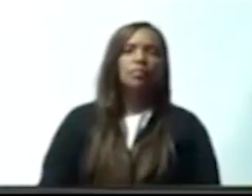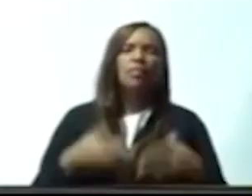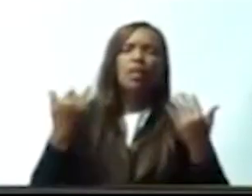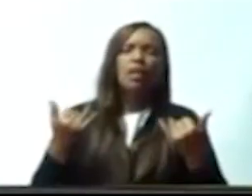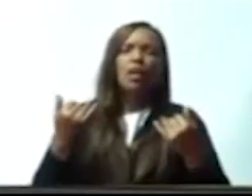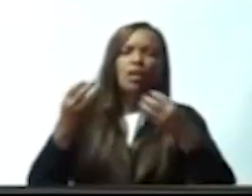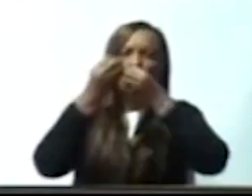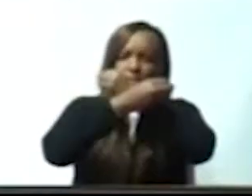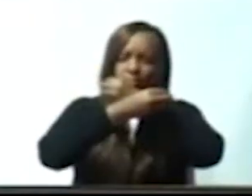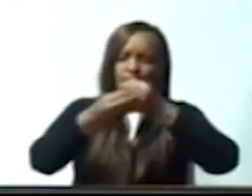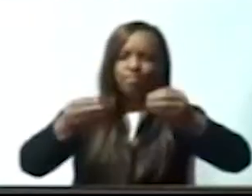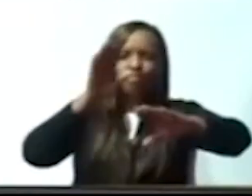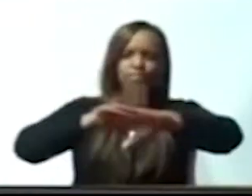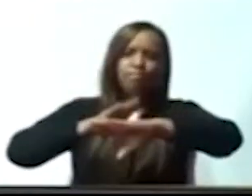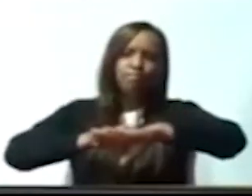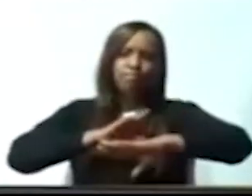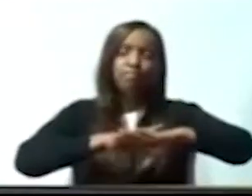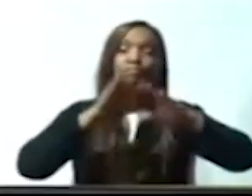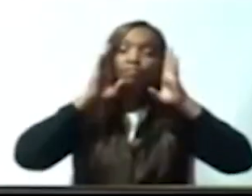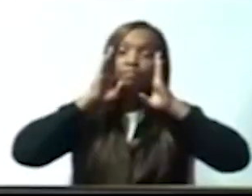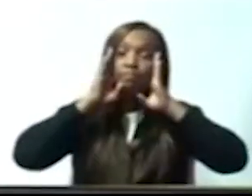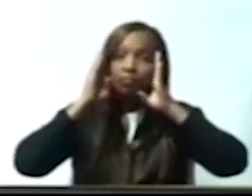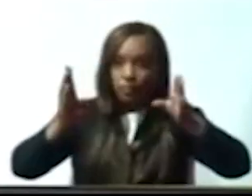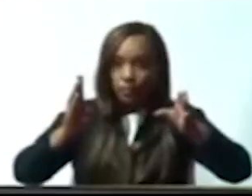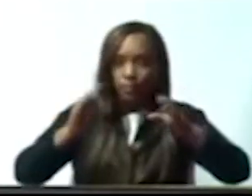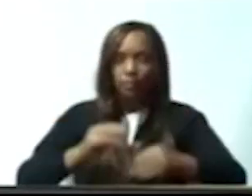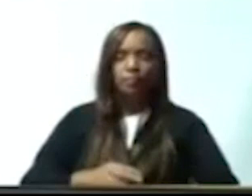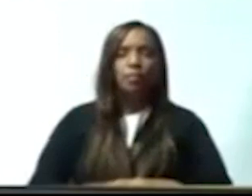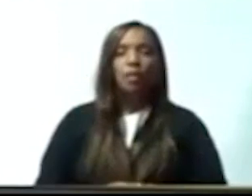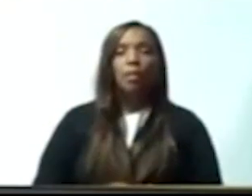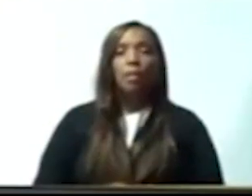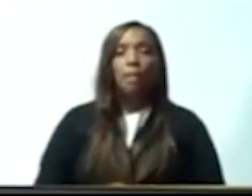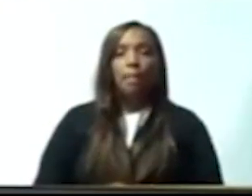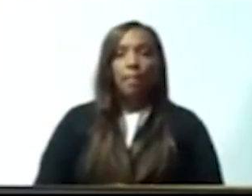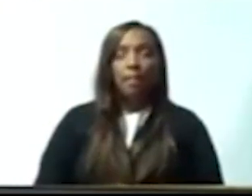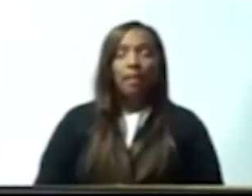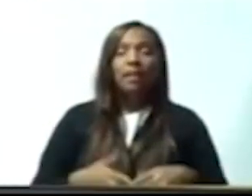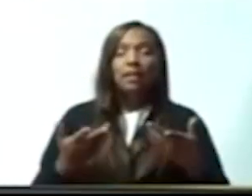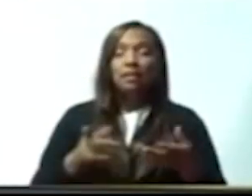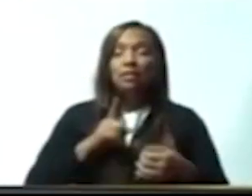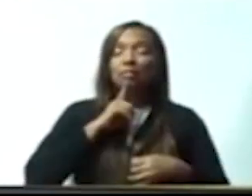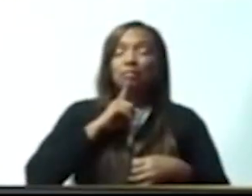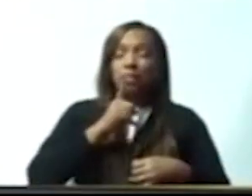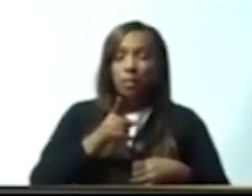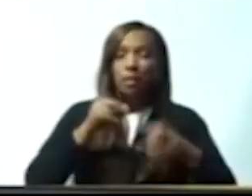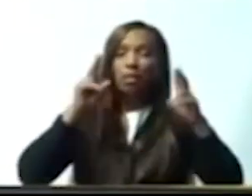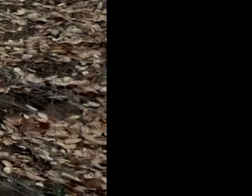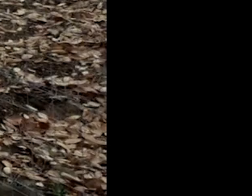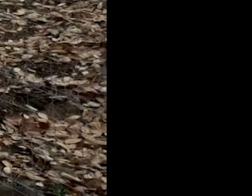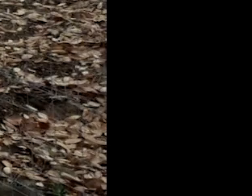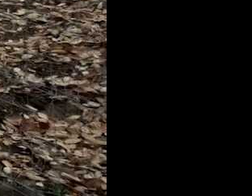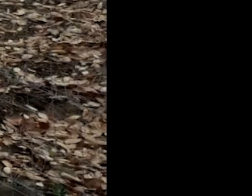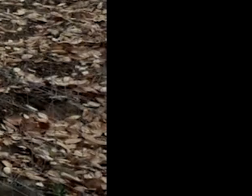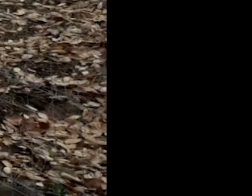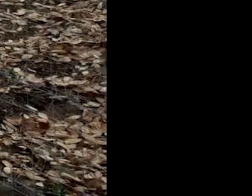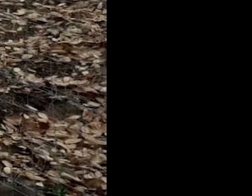Durante su intervención, la diputada por el Partido de la Liberación Dominicana, Mercedes Rodríguez, alzó su voz ante las violaciones que se realizan